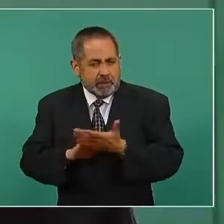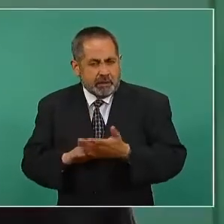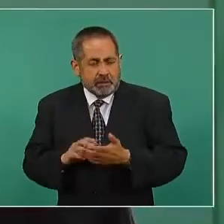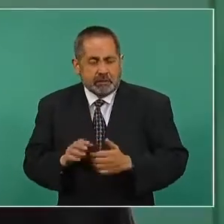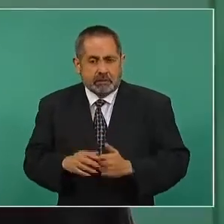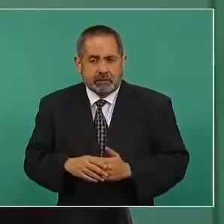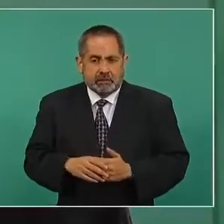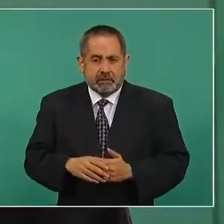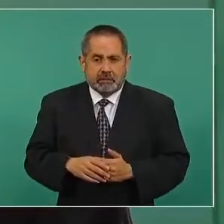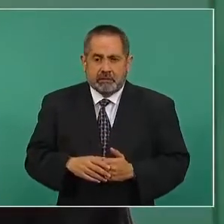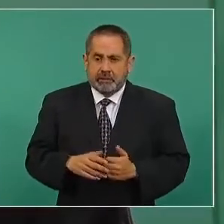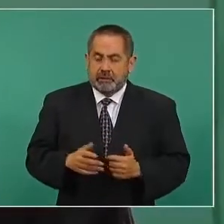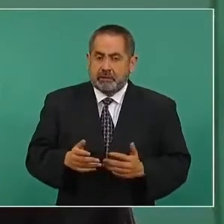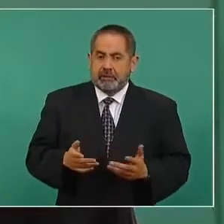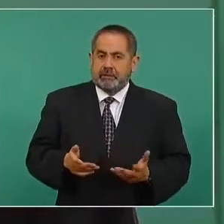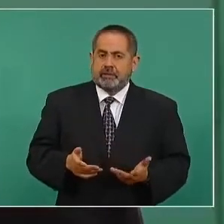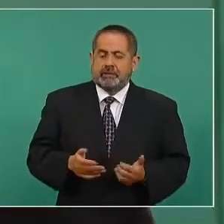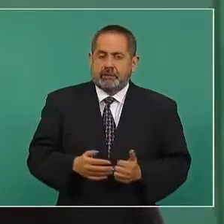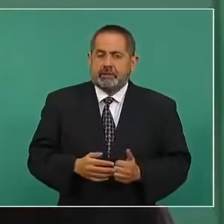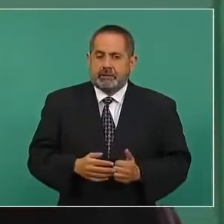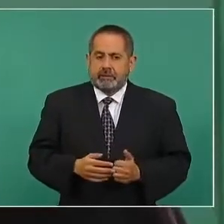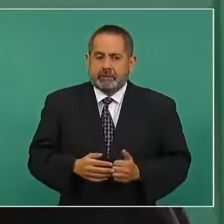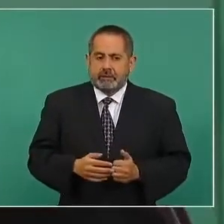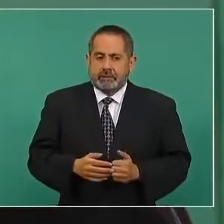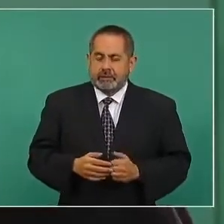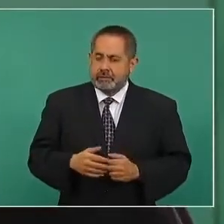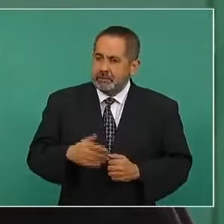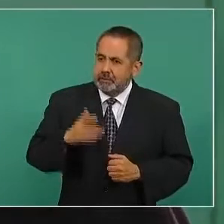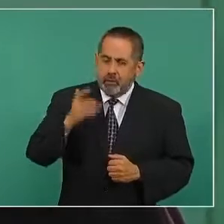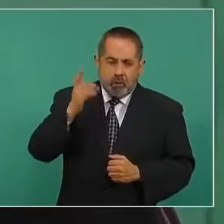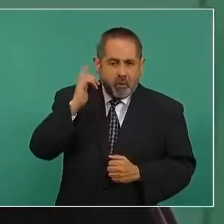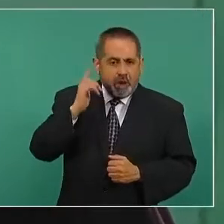Ojalá, ¿sí? Y entre